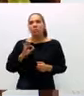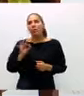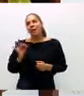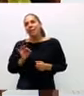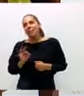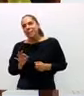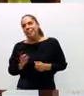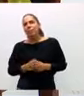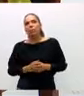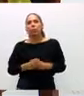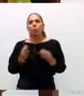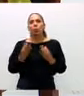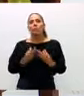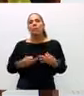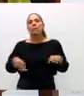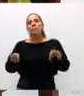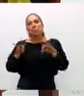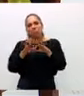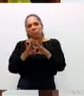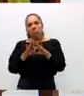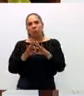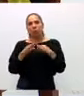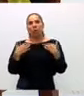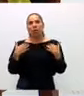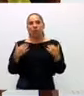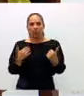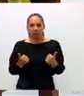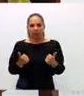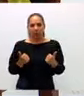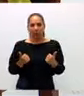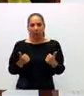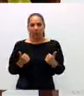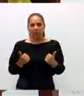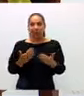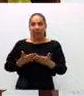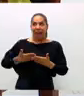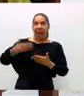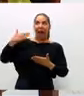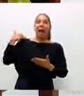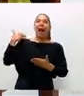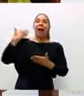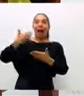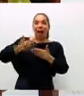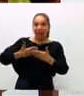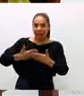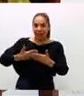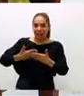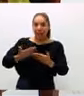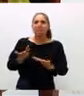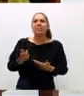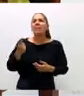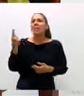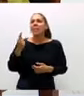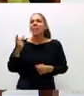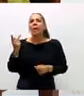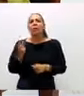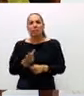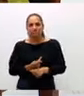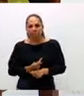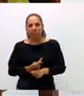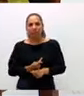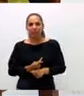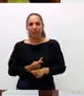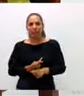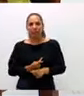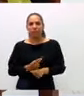charla, para poder efectivamente construir condiciones de paz, que es nuestro objetivo, o sea, convivir